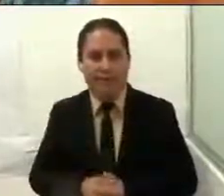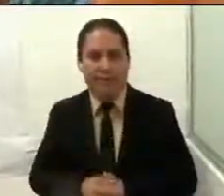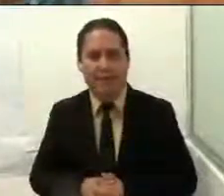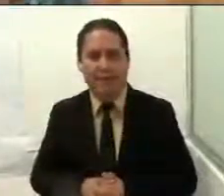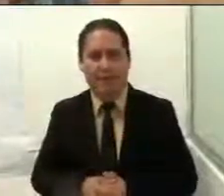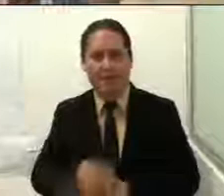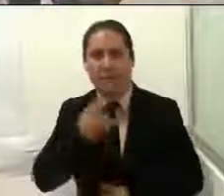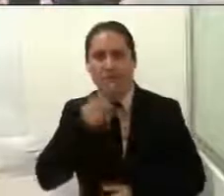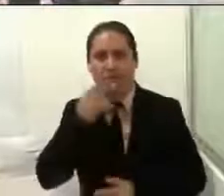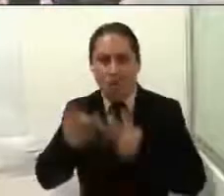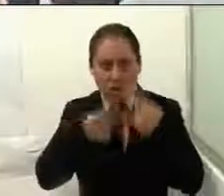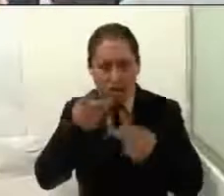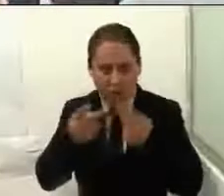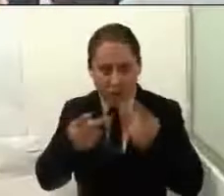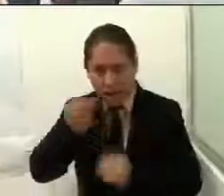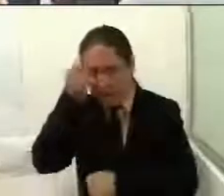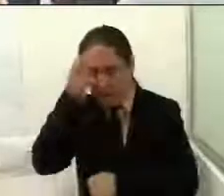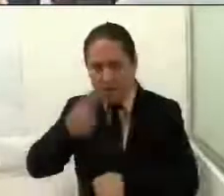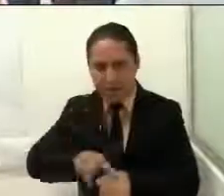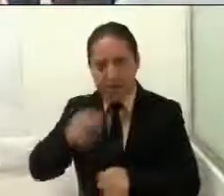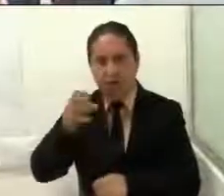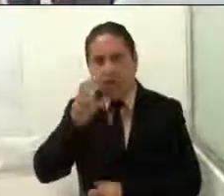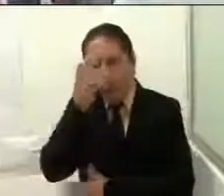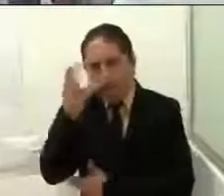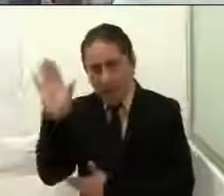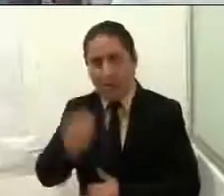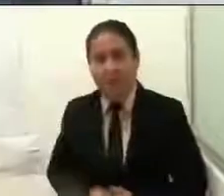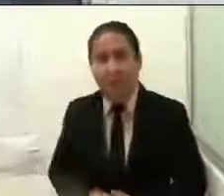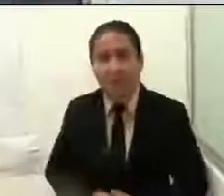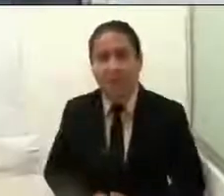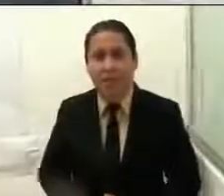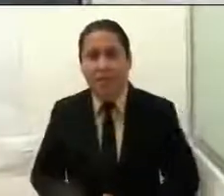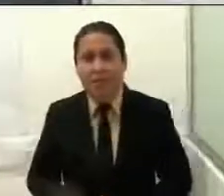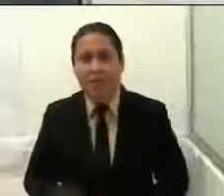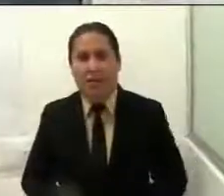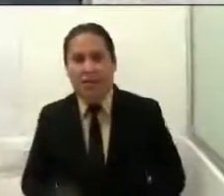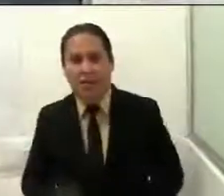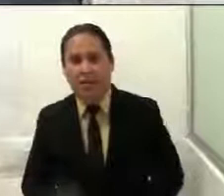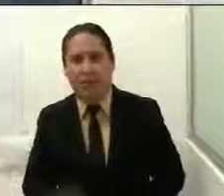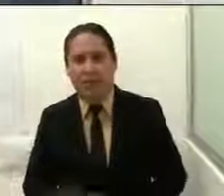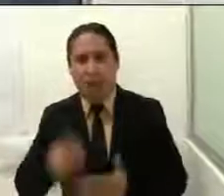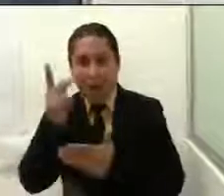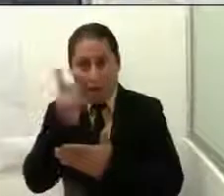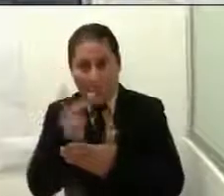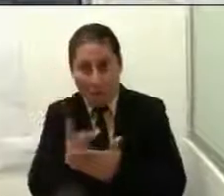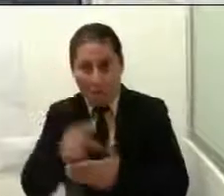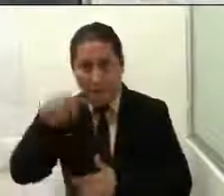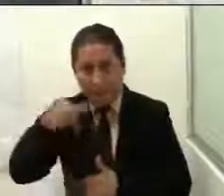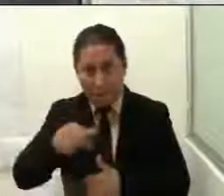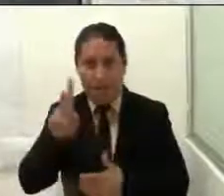uso de la palabra el secretario del campo el plan estatal de desarrollo chiapas